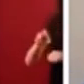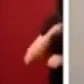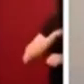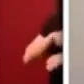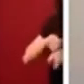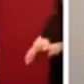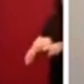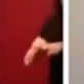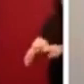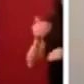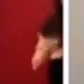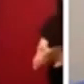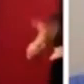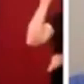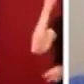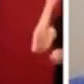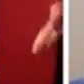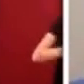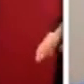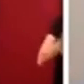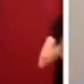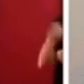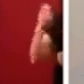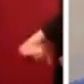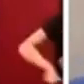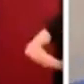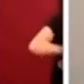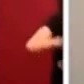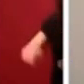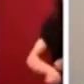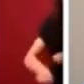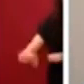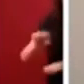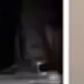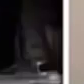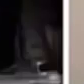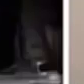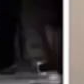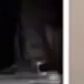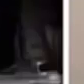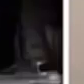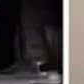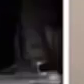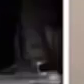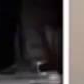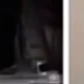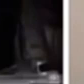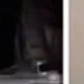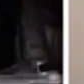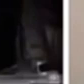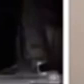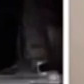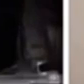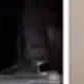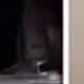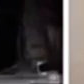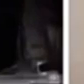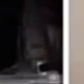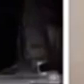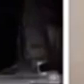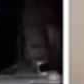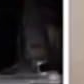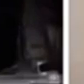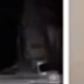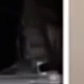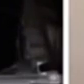investigan quién se lo robo porque no meten a la cárcel a los funcionarios que se quedaron es dinero bueno ya hay un funcionario tras